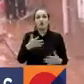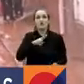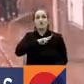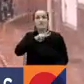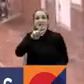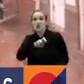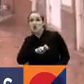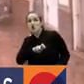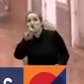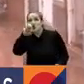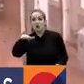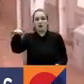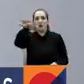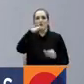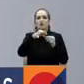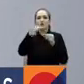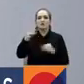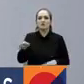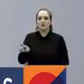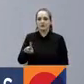departamento del Valle del Cauca.